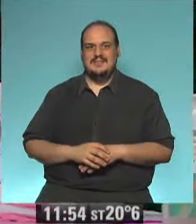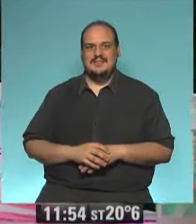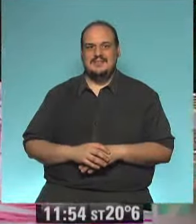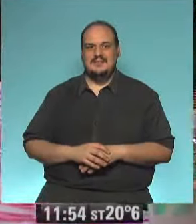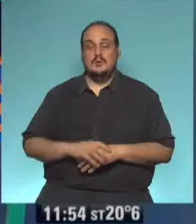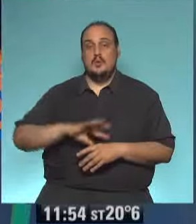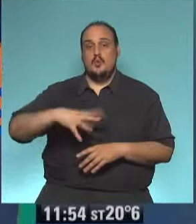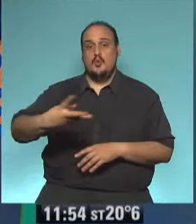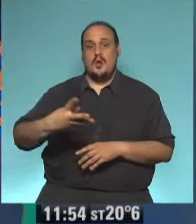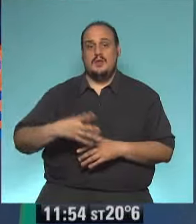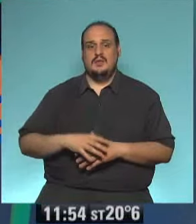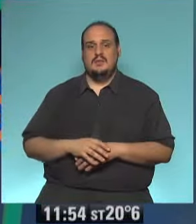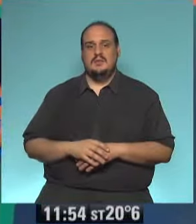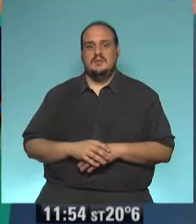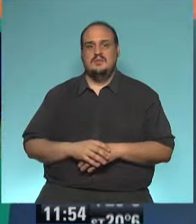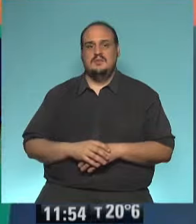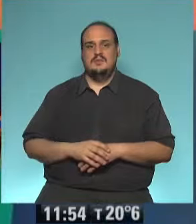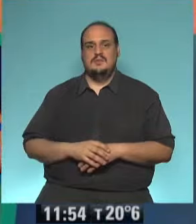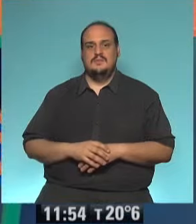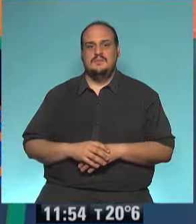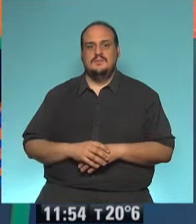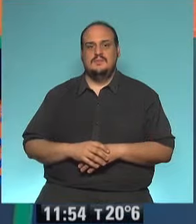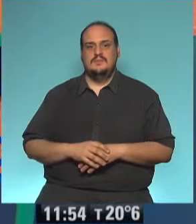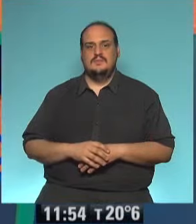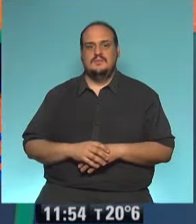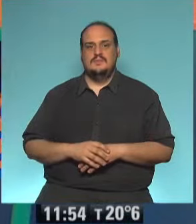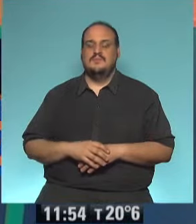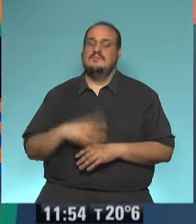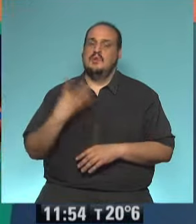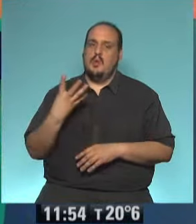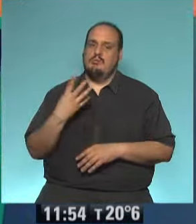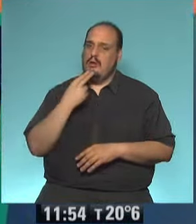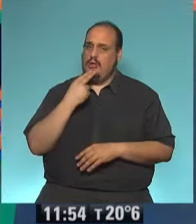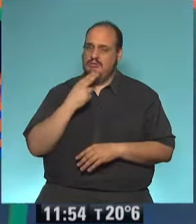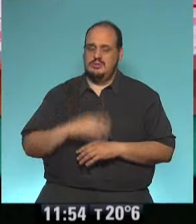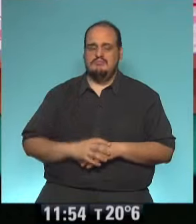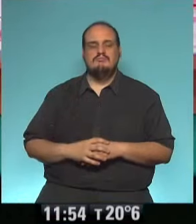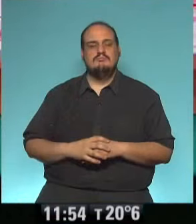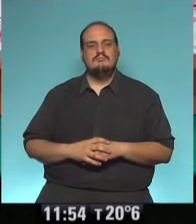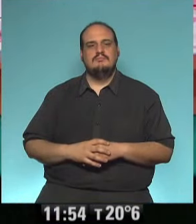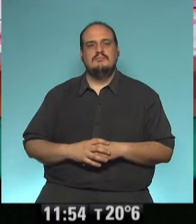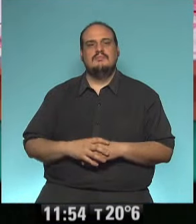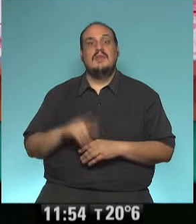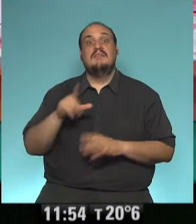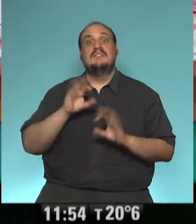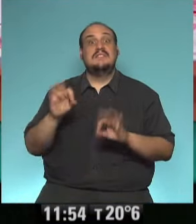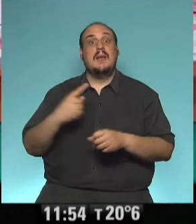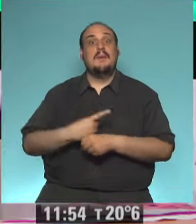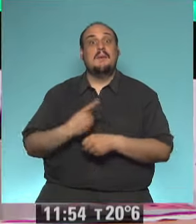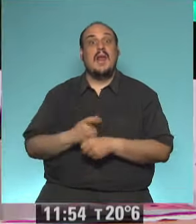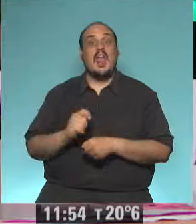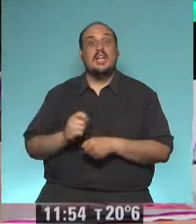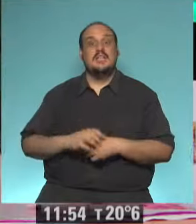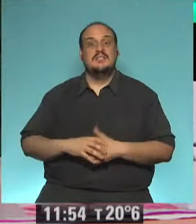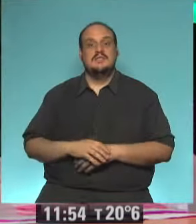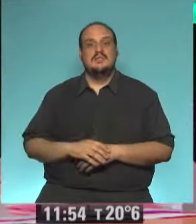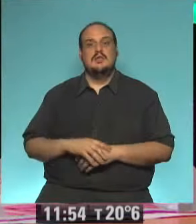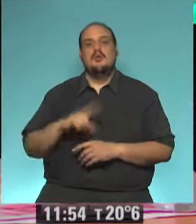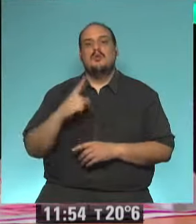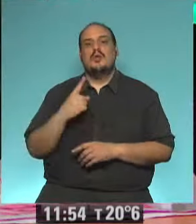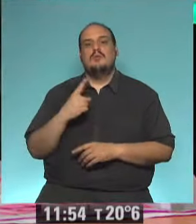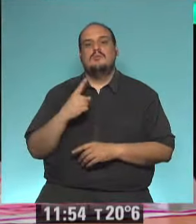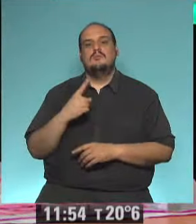Cuatro. Cuatro, no, zafa, no cae ninguno. Uno, dos, tres, cuatro. Muy bien, ay, ¿quién llegará? ¿Quién llegará? Va. Uno.